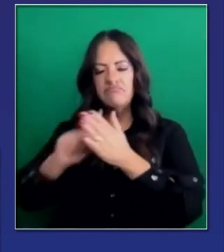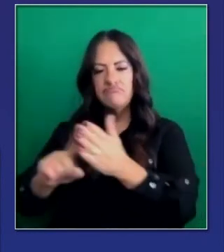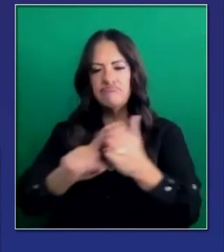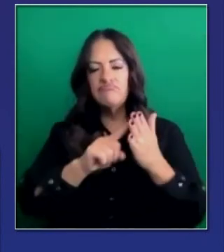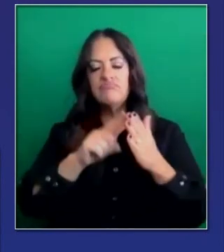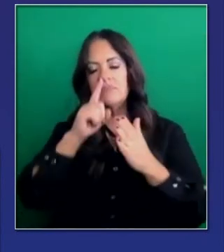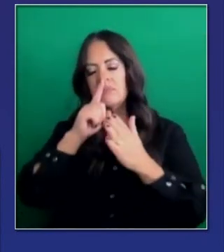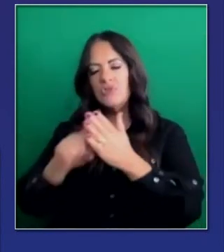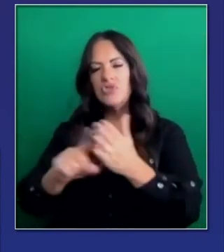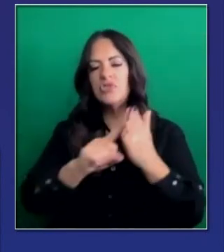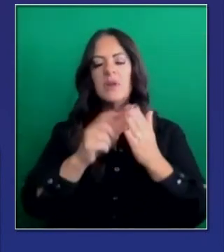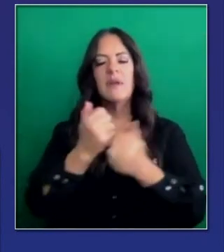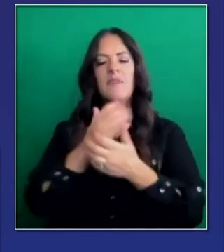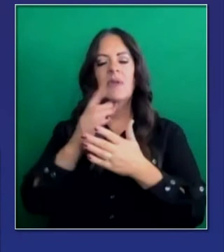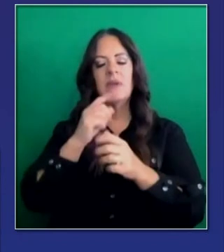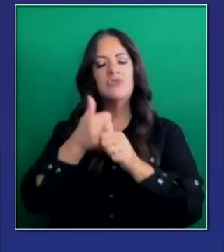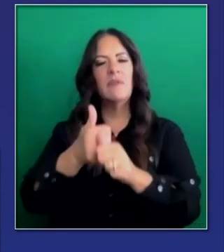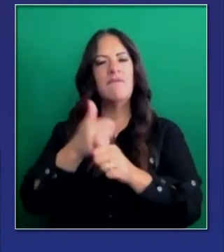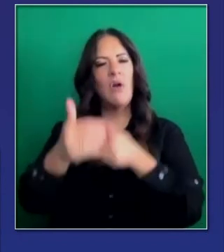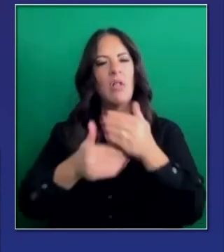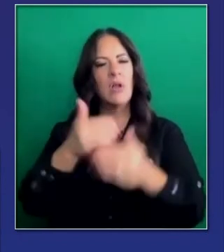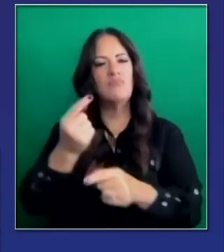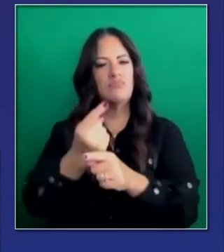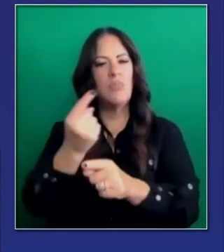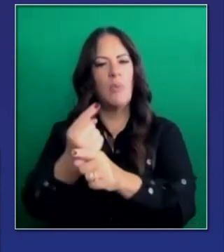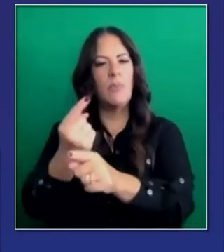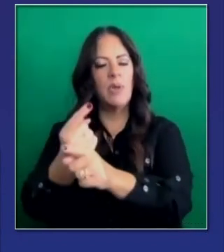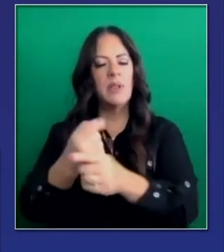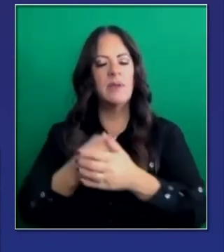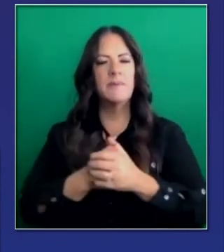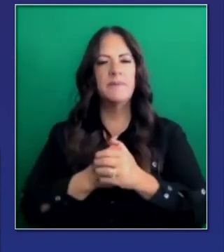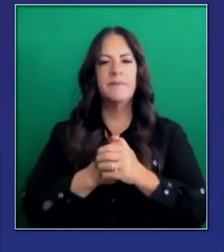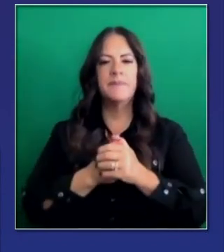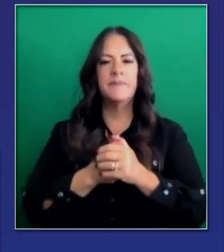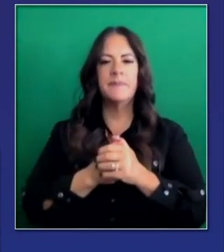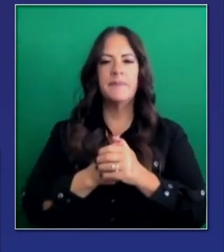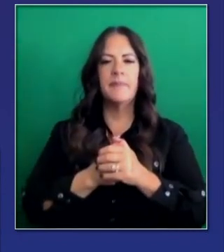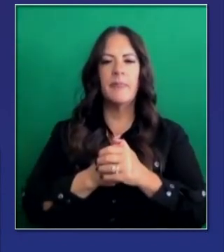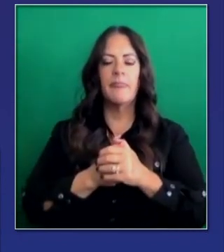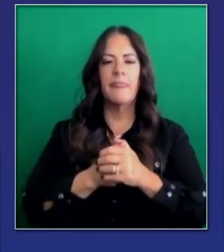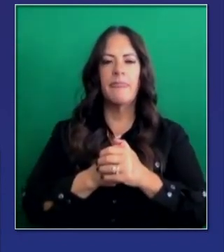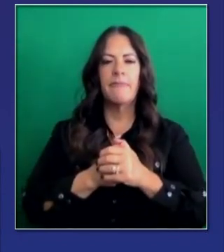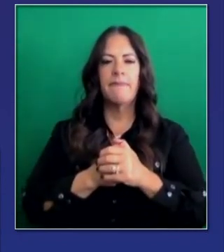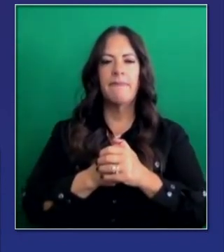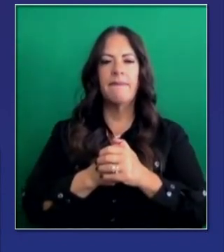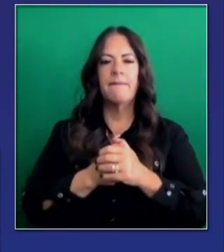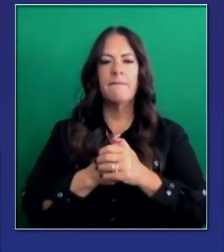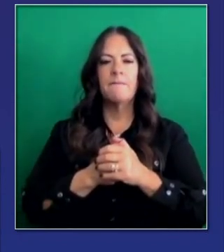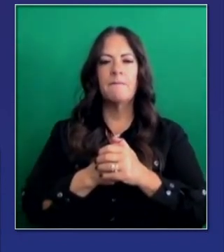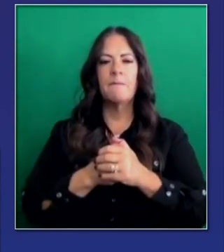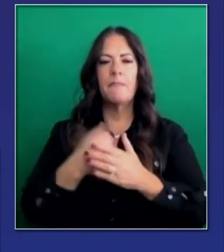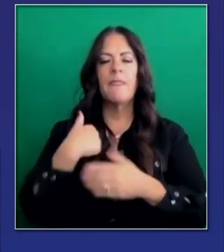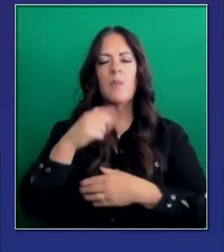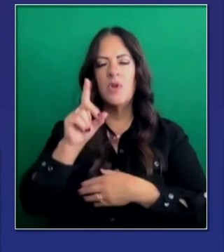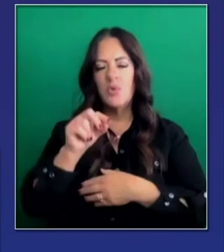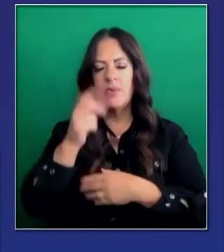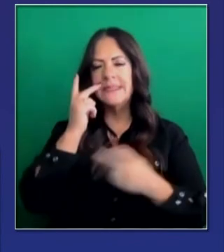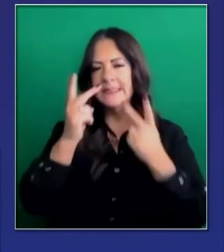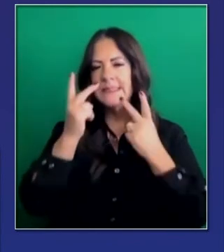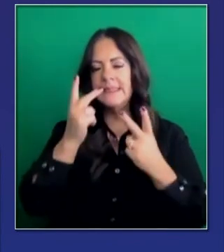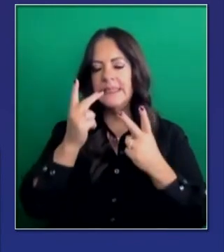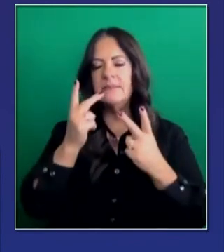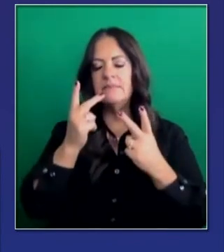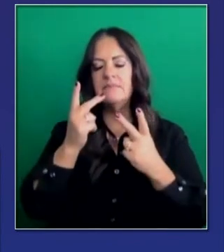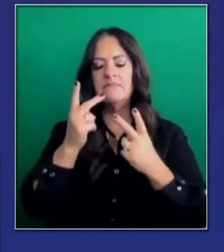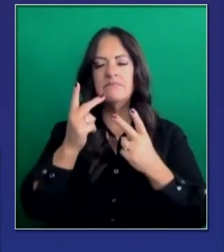los rebates de la realidad económica y sus vulnerabilidades estamos viendo pues y más